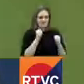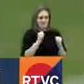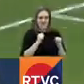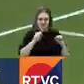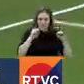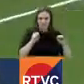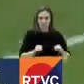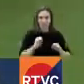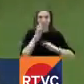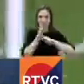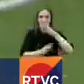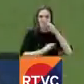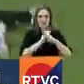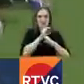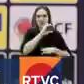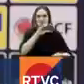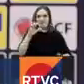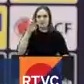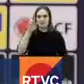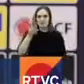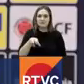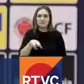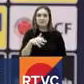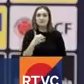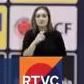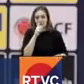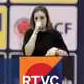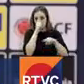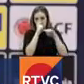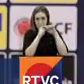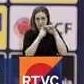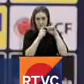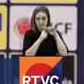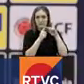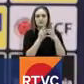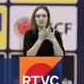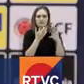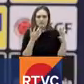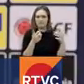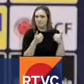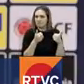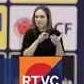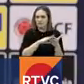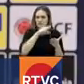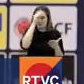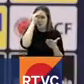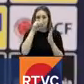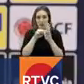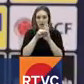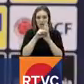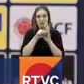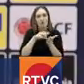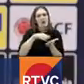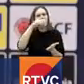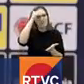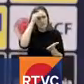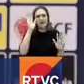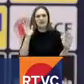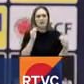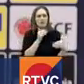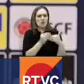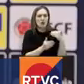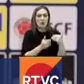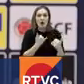al Mundial de Costa Rica. Tanto de las cosas buenas y malas siempre se aprende, y nada, estamos en una carrera donde es una montaña rusa